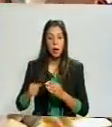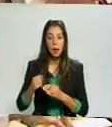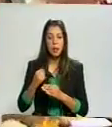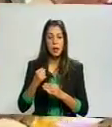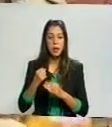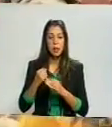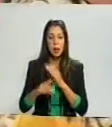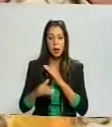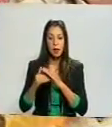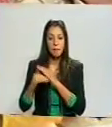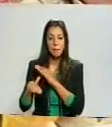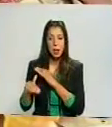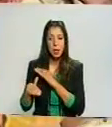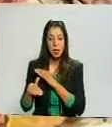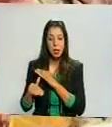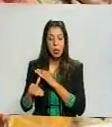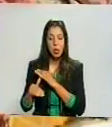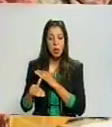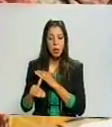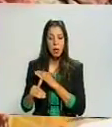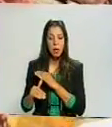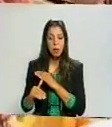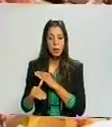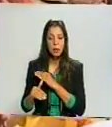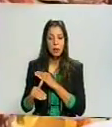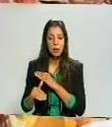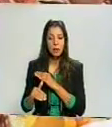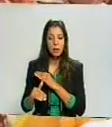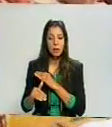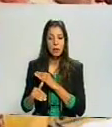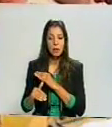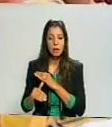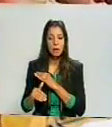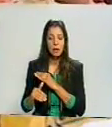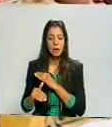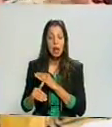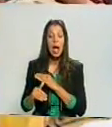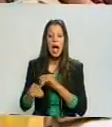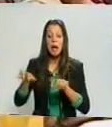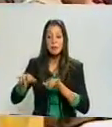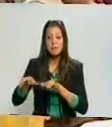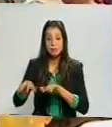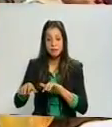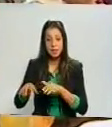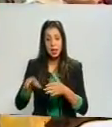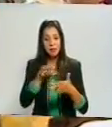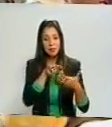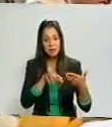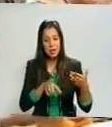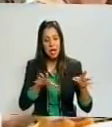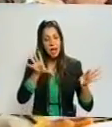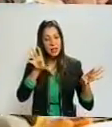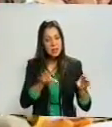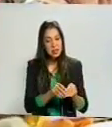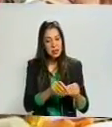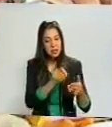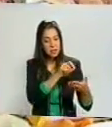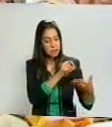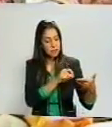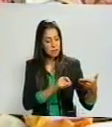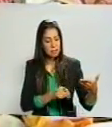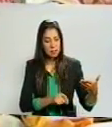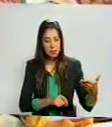los constituyentes una breve reseña sobre la vida